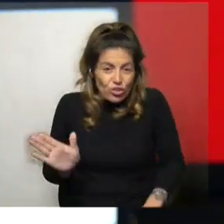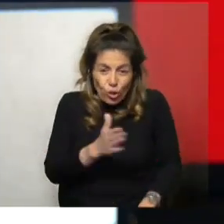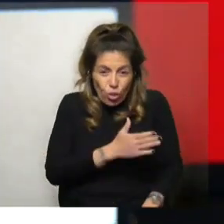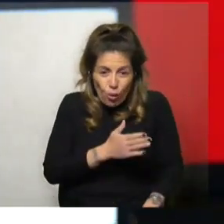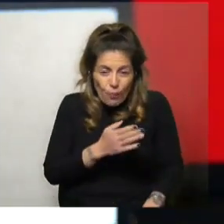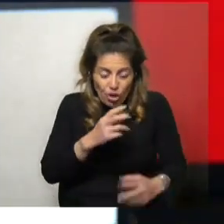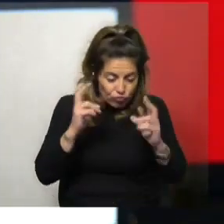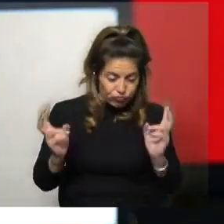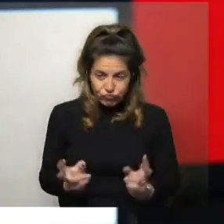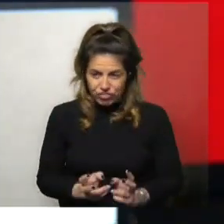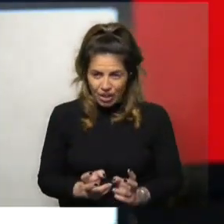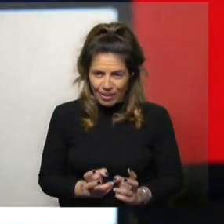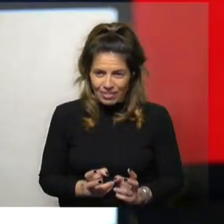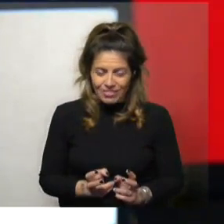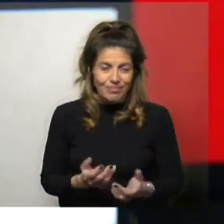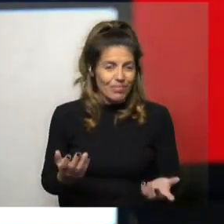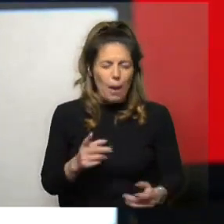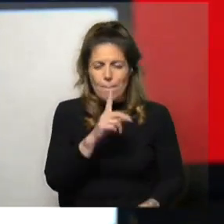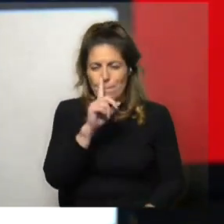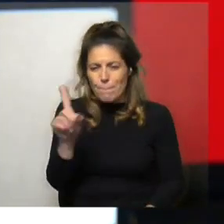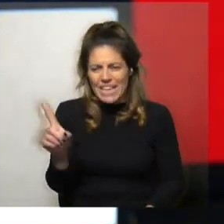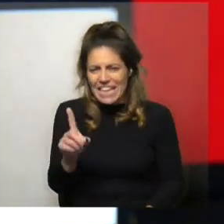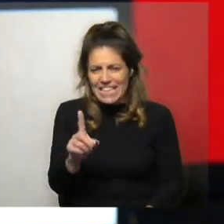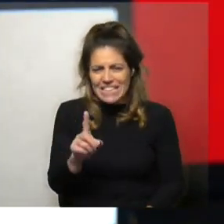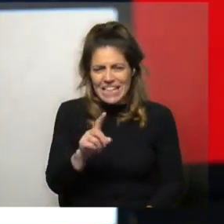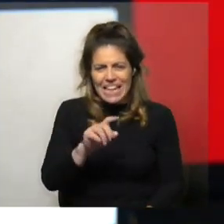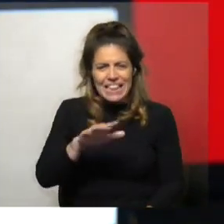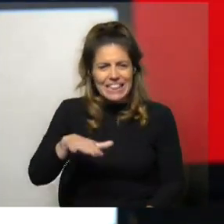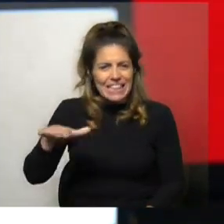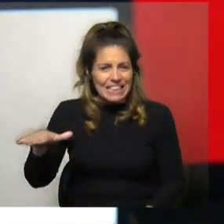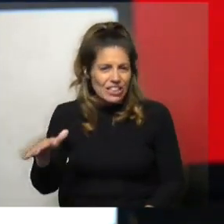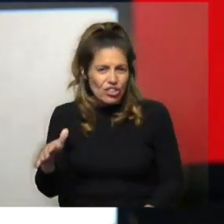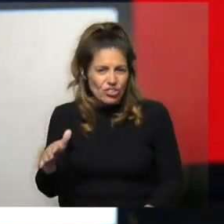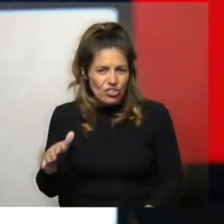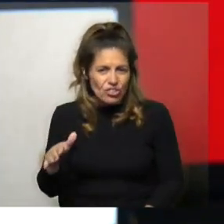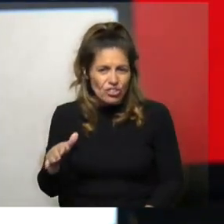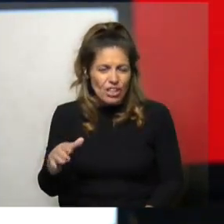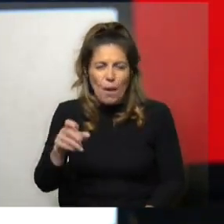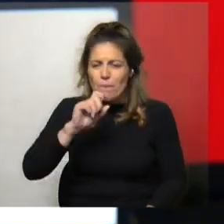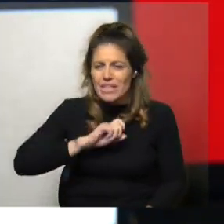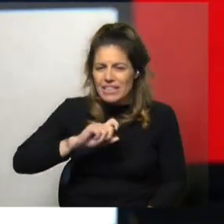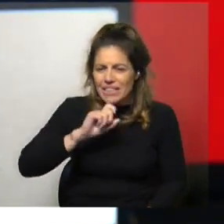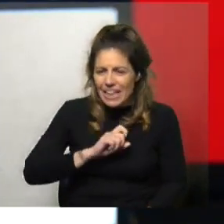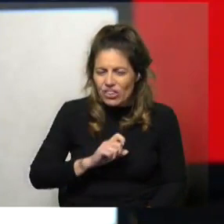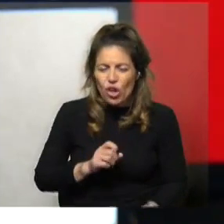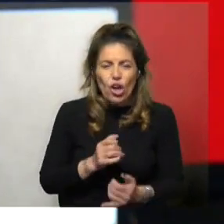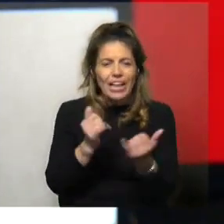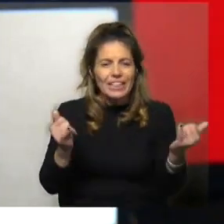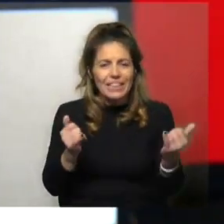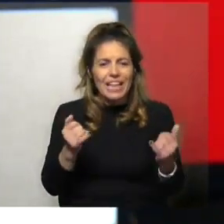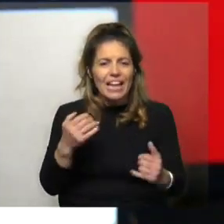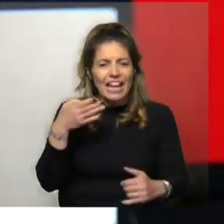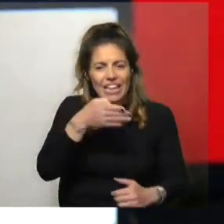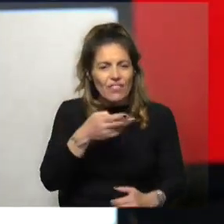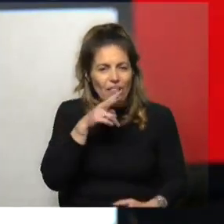y miles de gurices y guzas teniendo que mentir el día que uno iba a ver a los